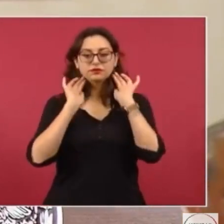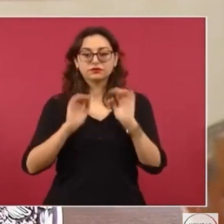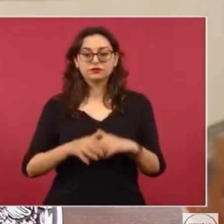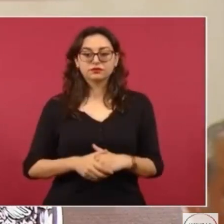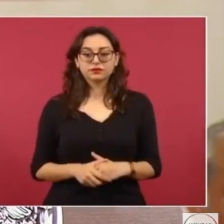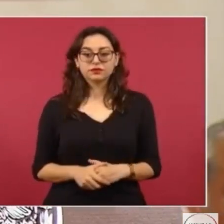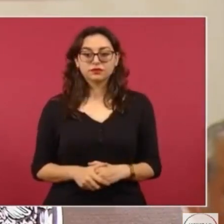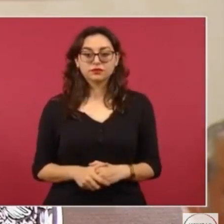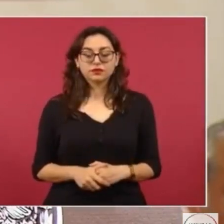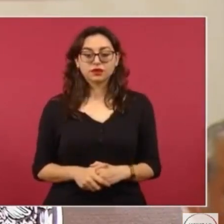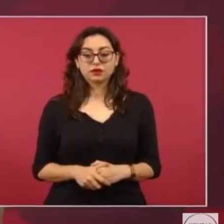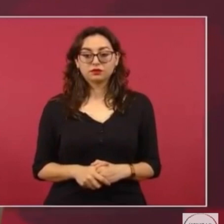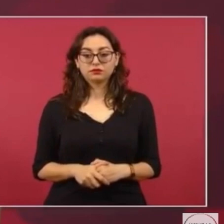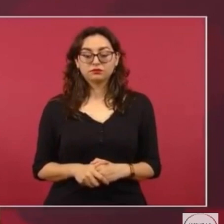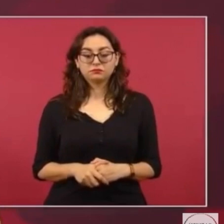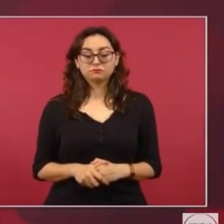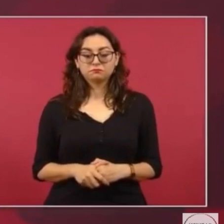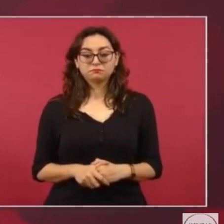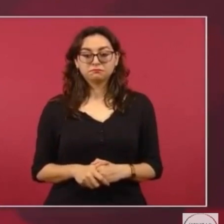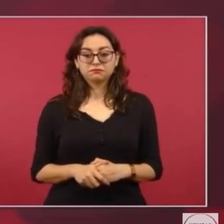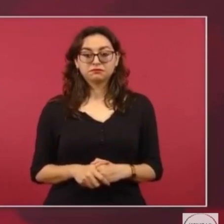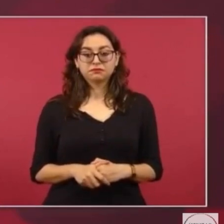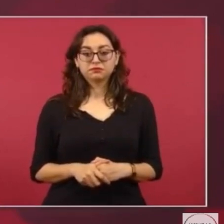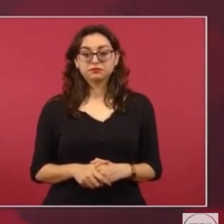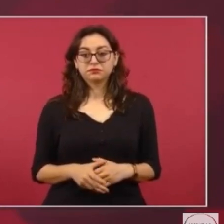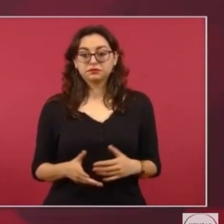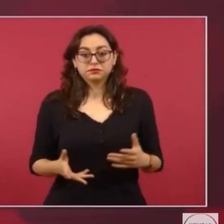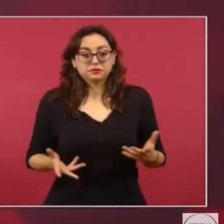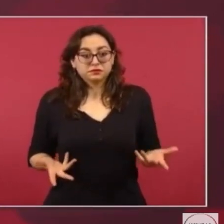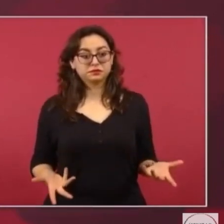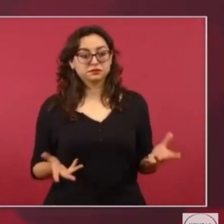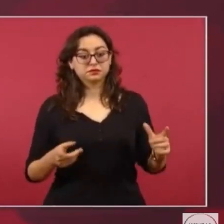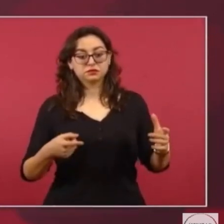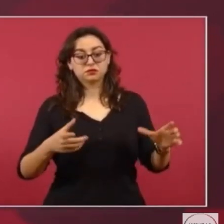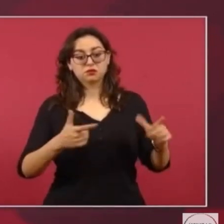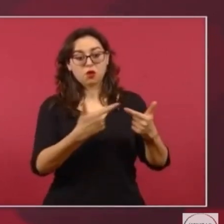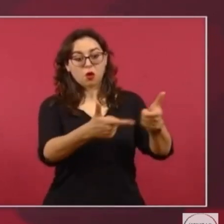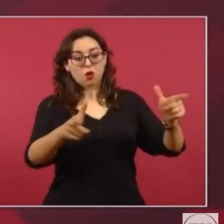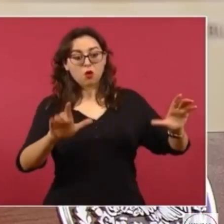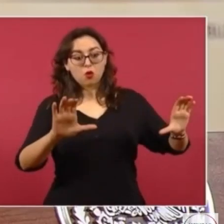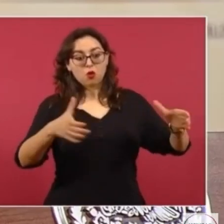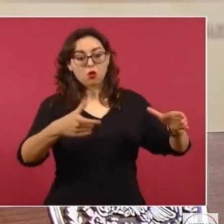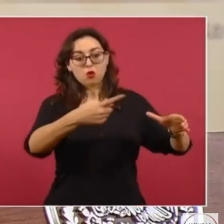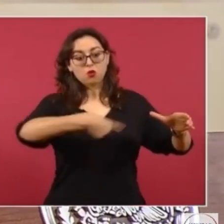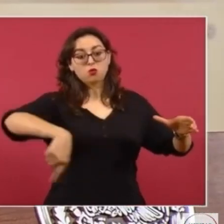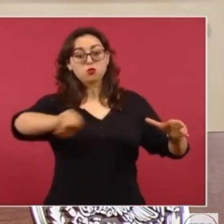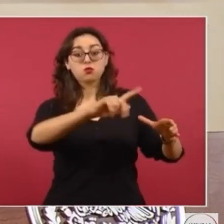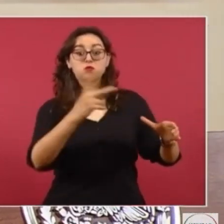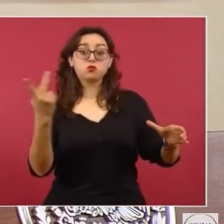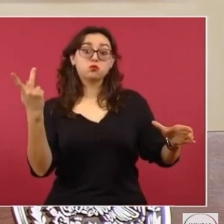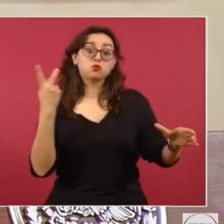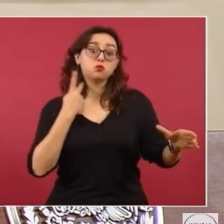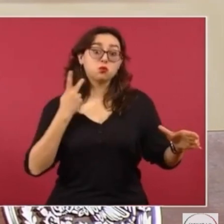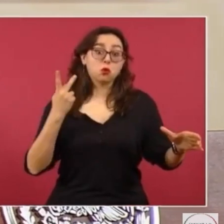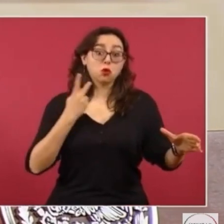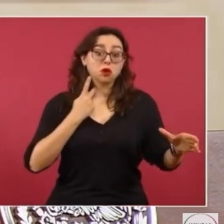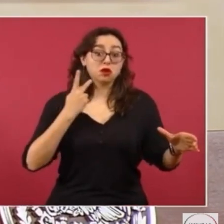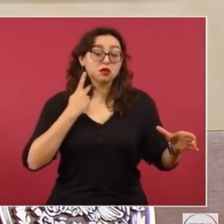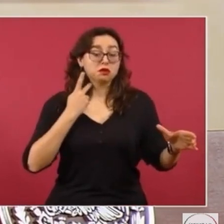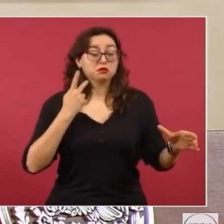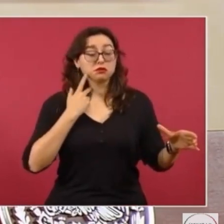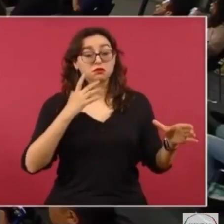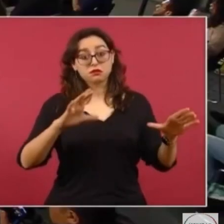en la llamada clase política o sociedad política